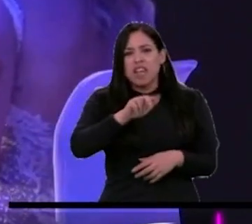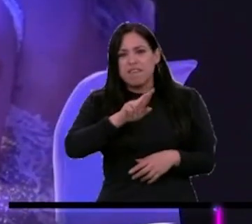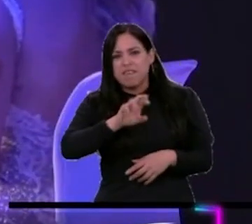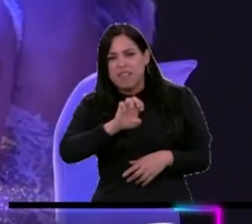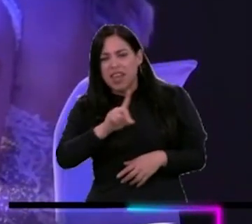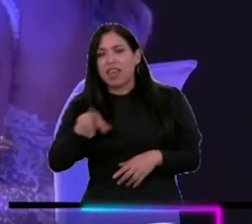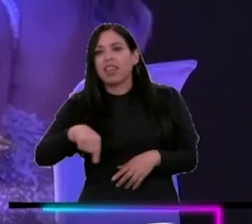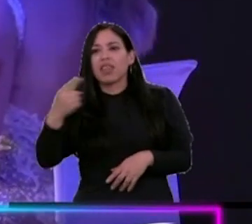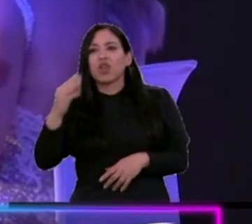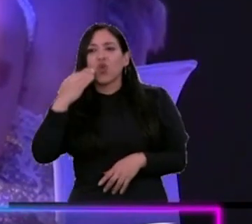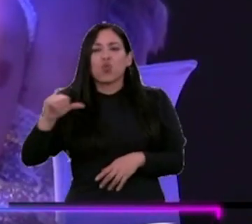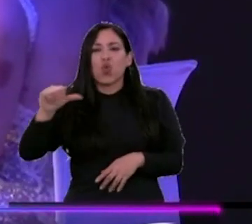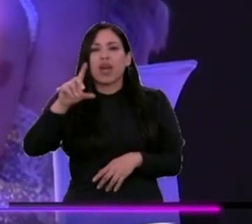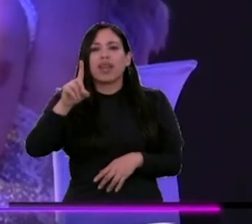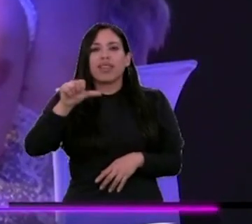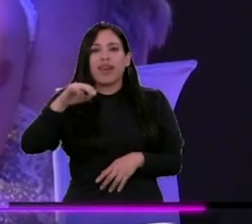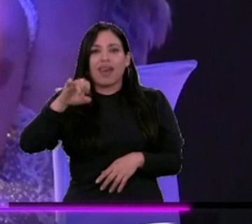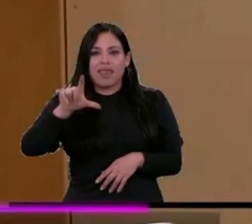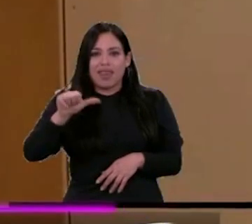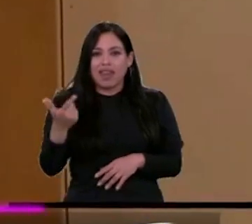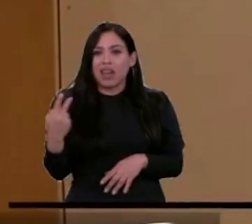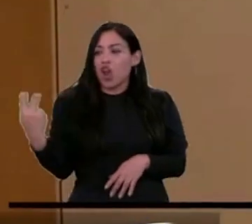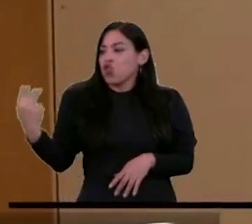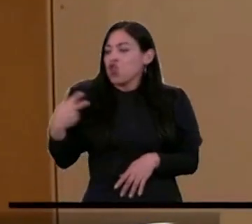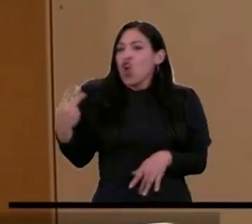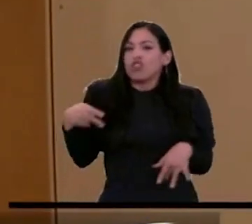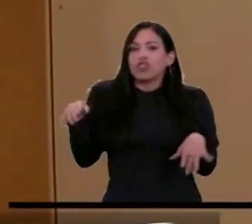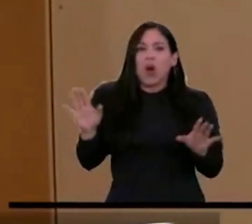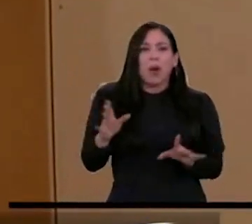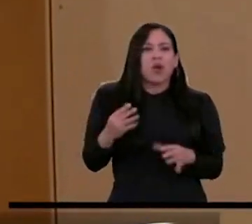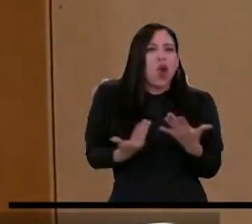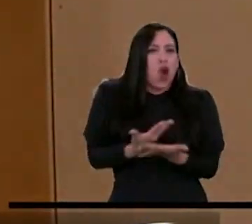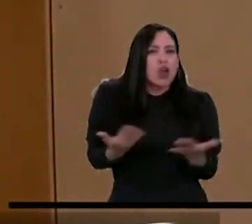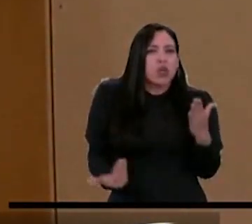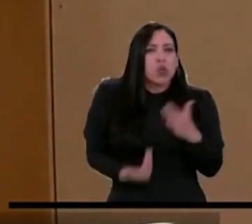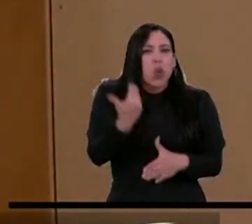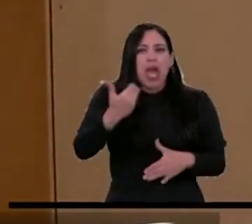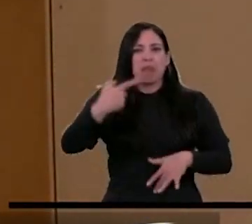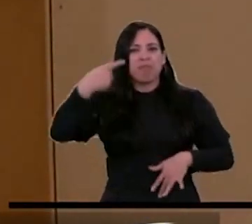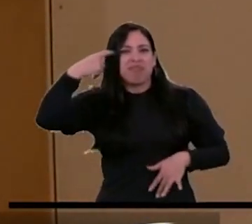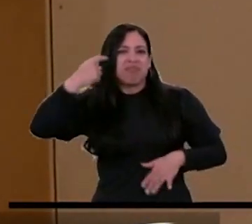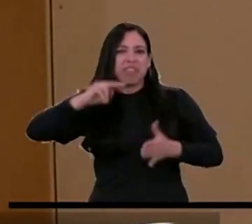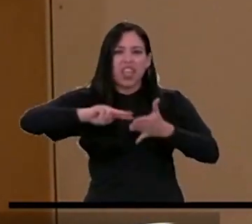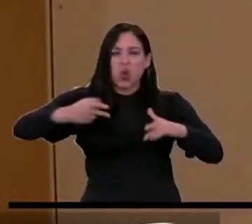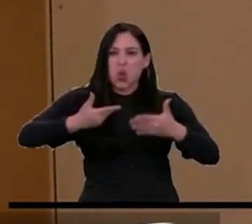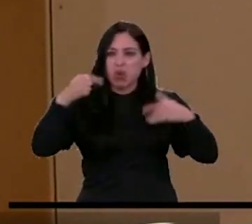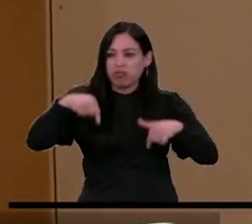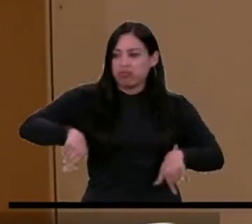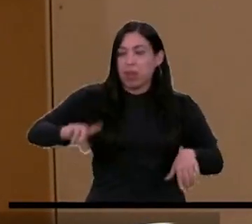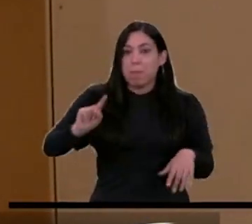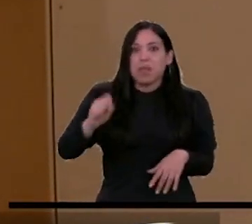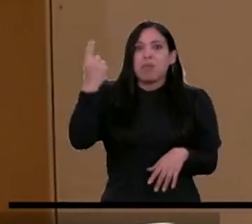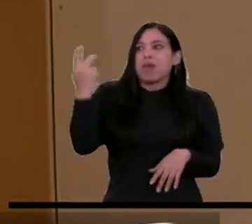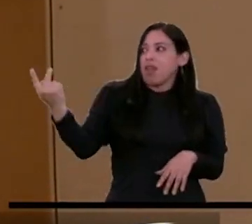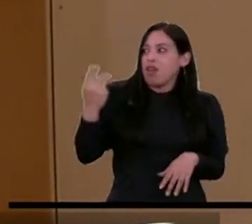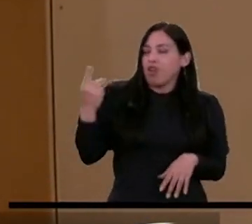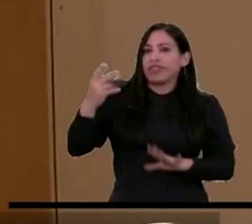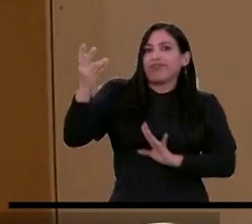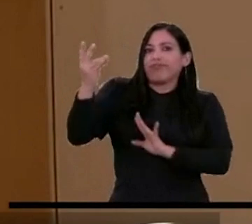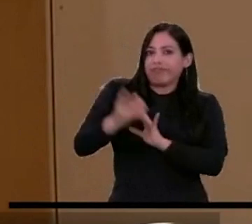y la influencer Daniela Ramírez. Somos una pareja que le gusta las cosas nuevas, que le gusta los retos, y pues este es un reto, ser la primera